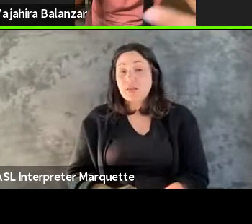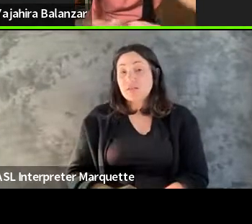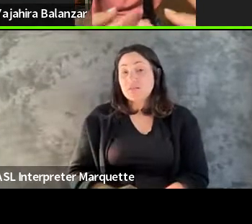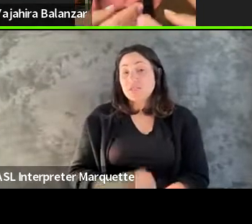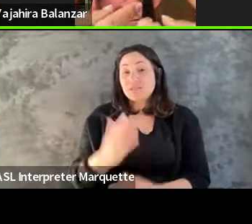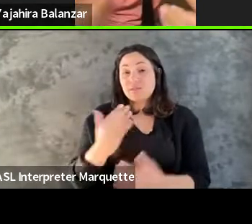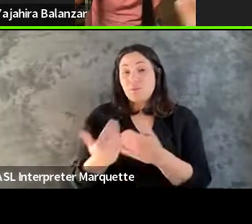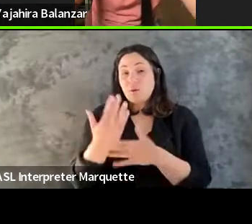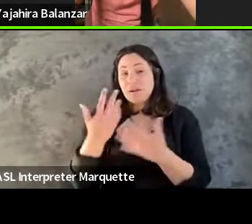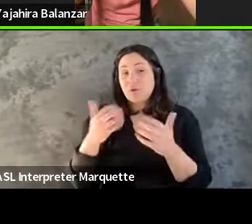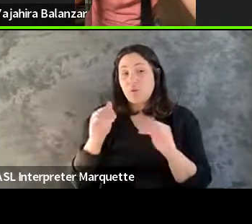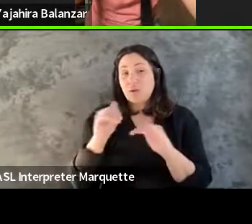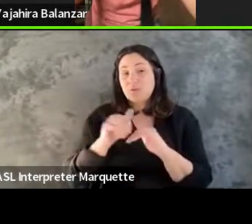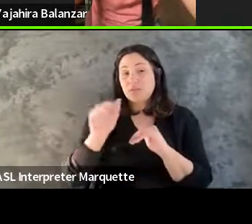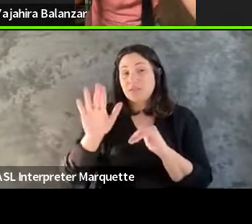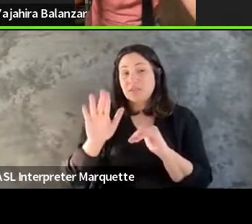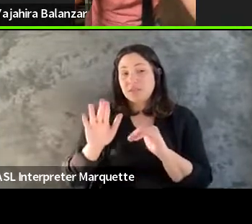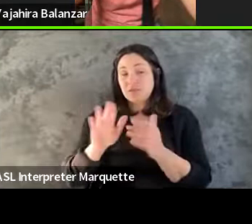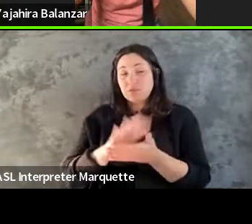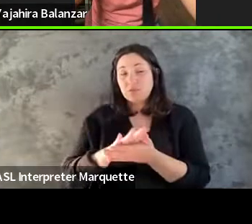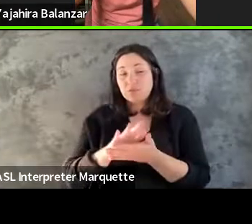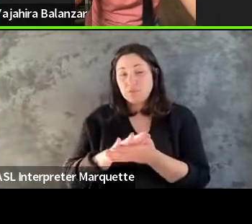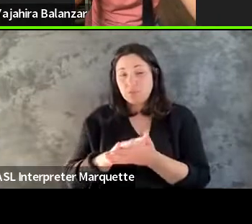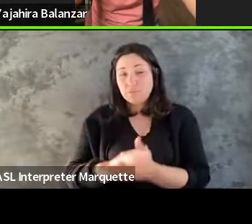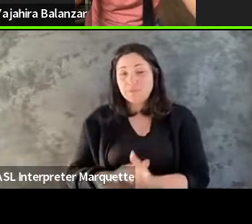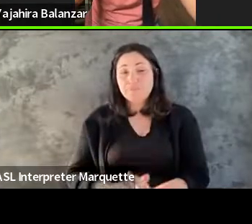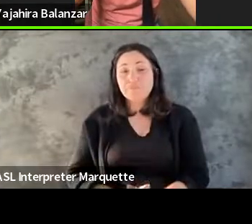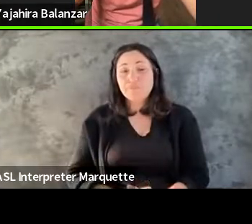esto de acuerdo a lo que el